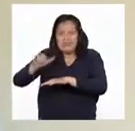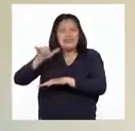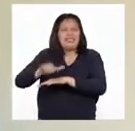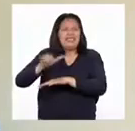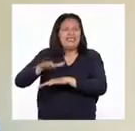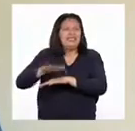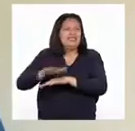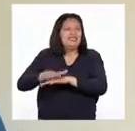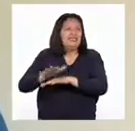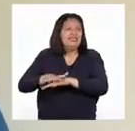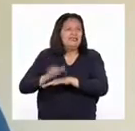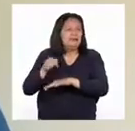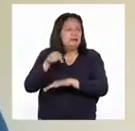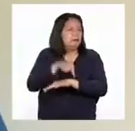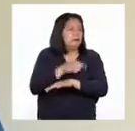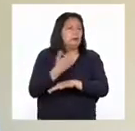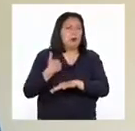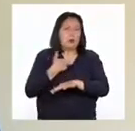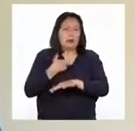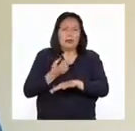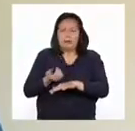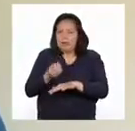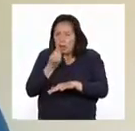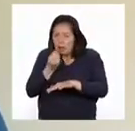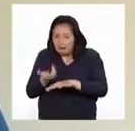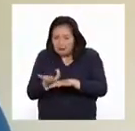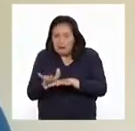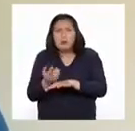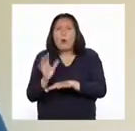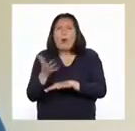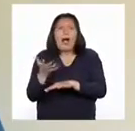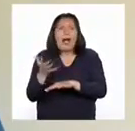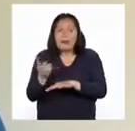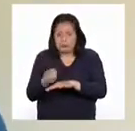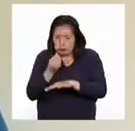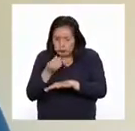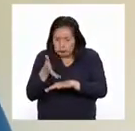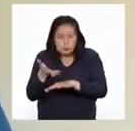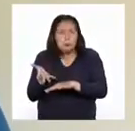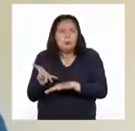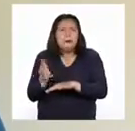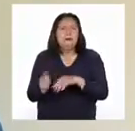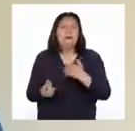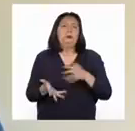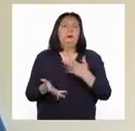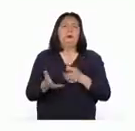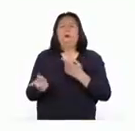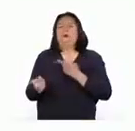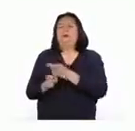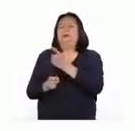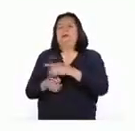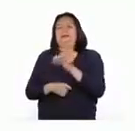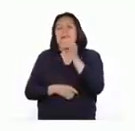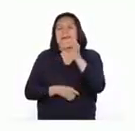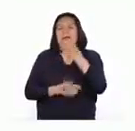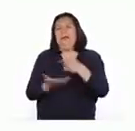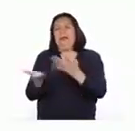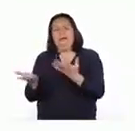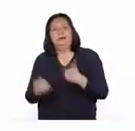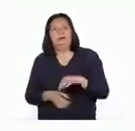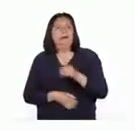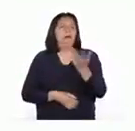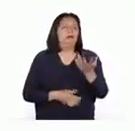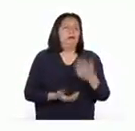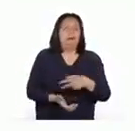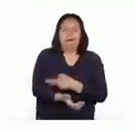ahí, haciendo que los animalitos que se alimentan del pasto no tengan acceso a él, afectando a las llamas, las alpacas,